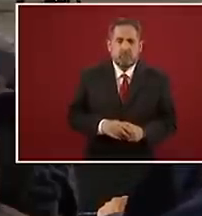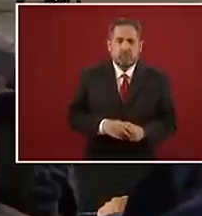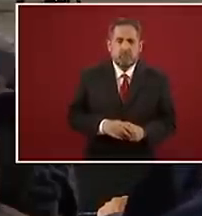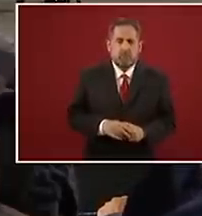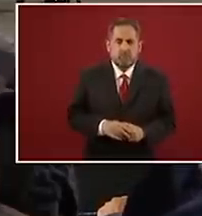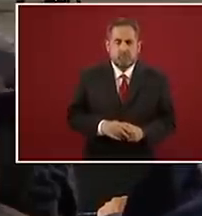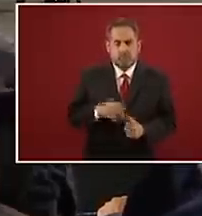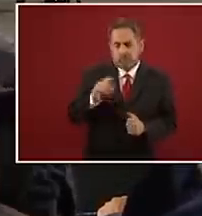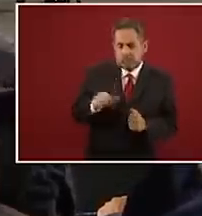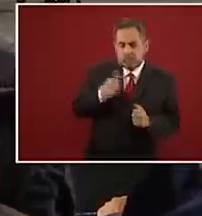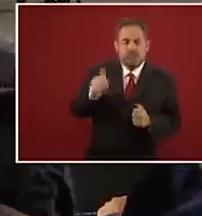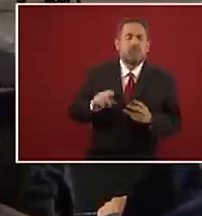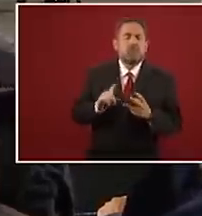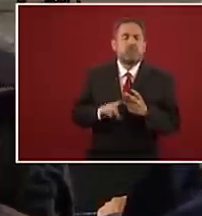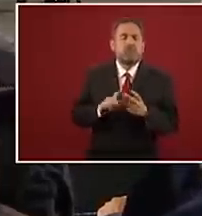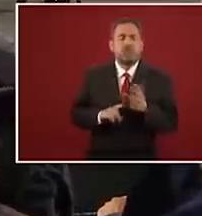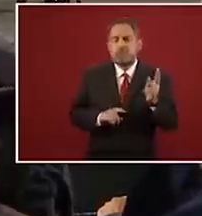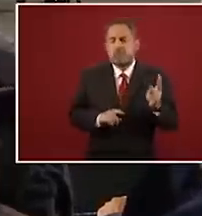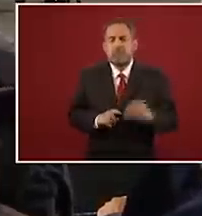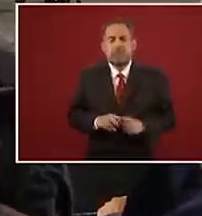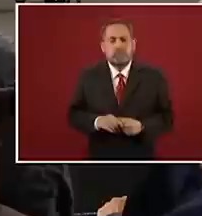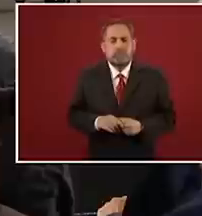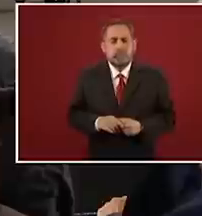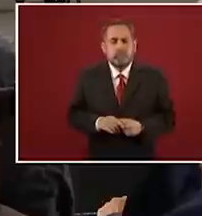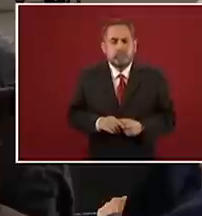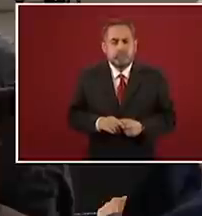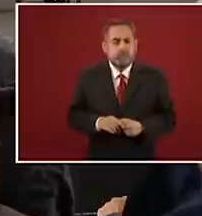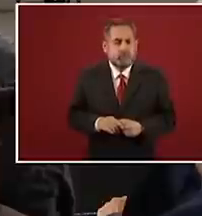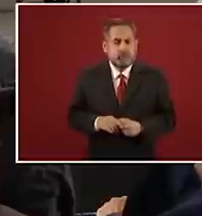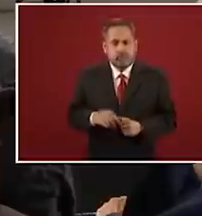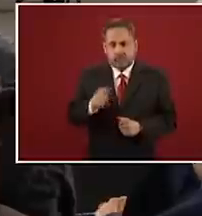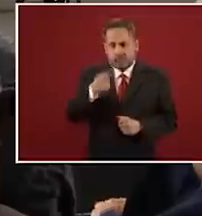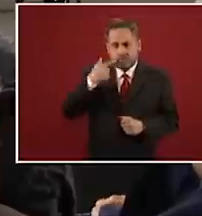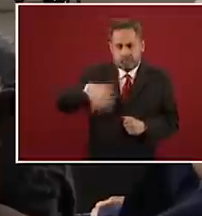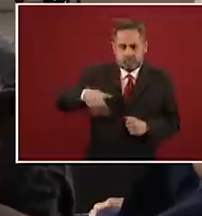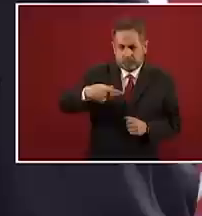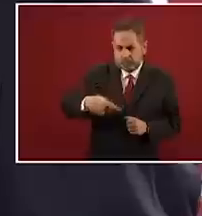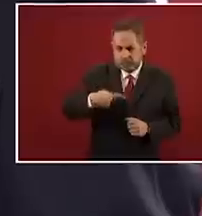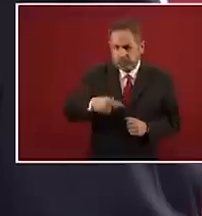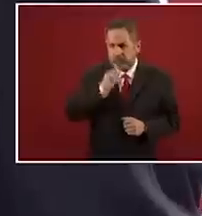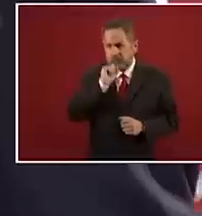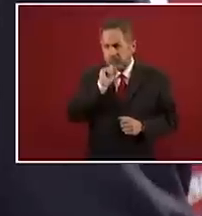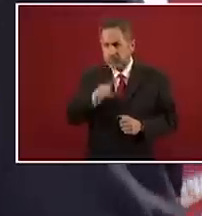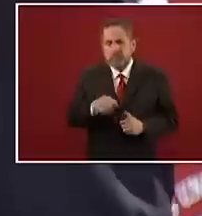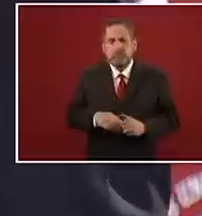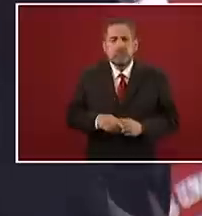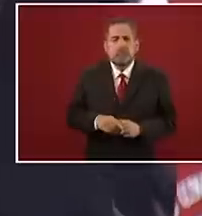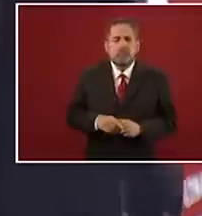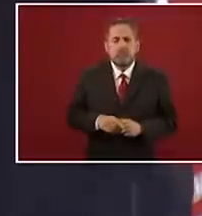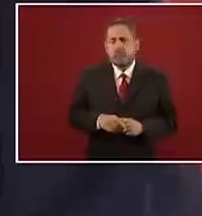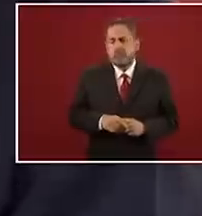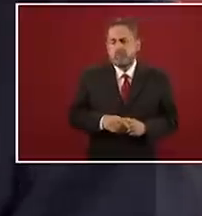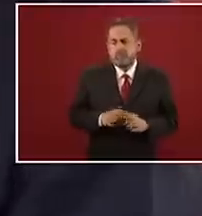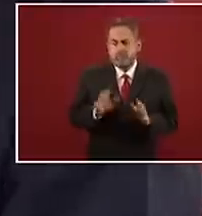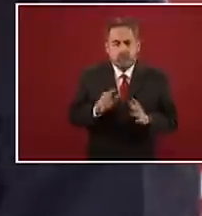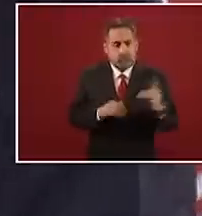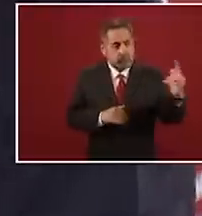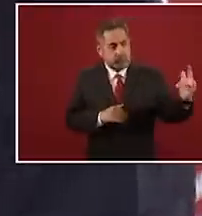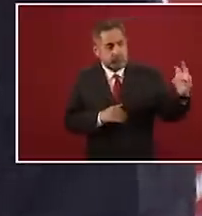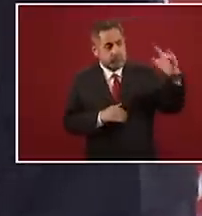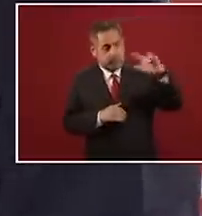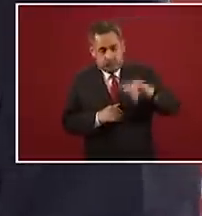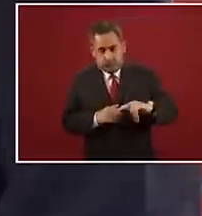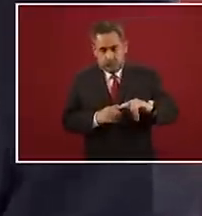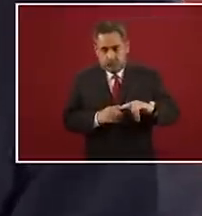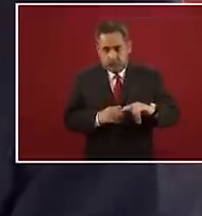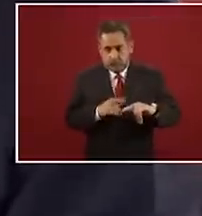Lo otro es lo que tú también planteas. Al regresar en el avión,